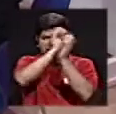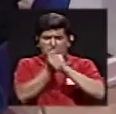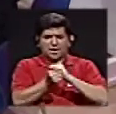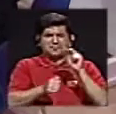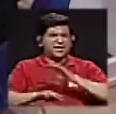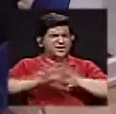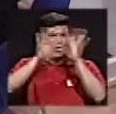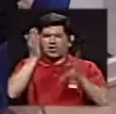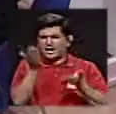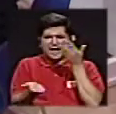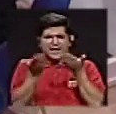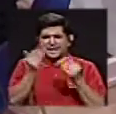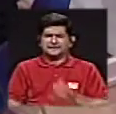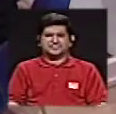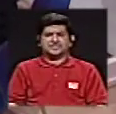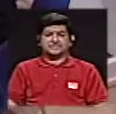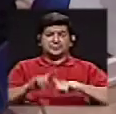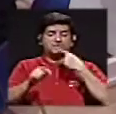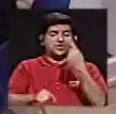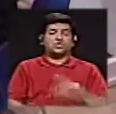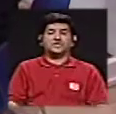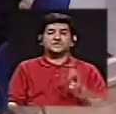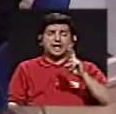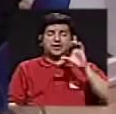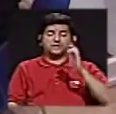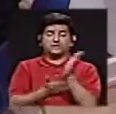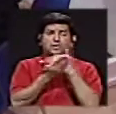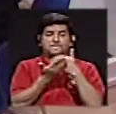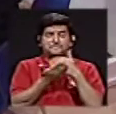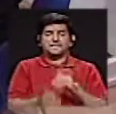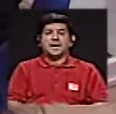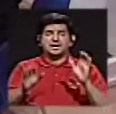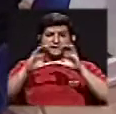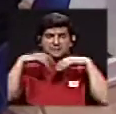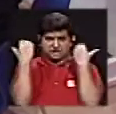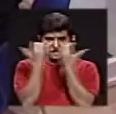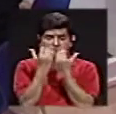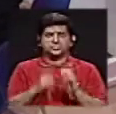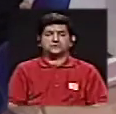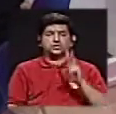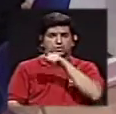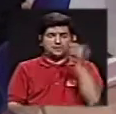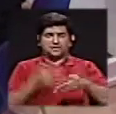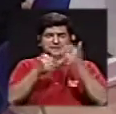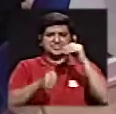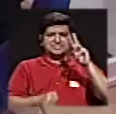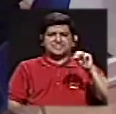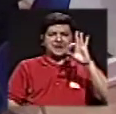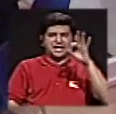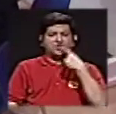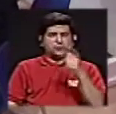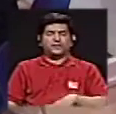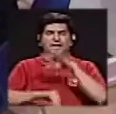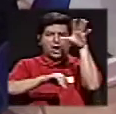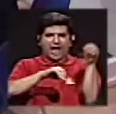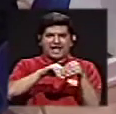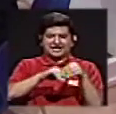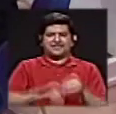está muy clara la ingreso pero allí se para rocío parte de la coalición hace unos dos meses mariano figueres dijo que quería añadir